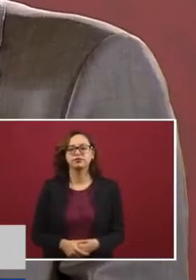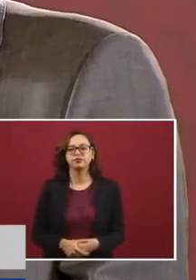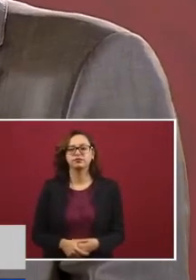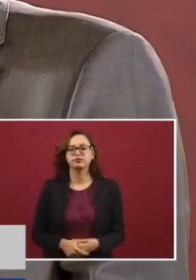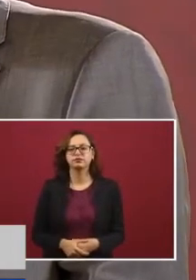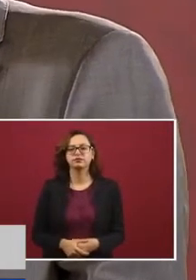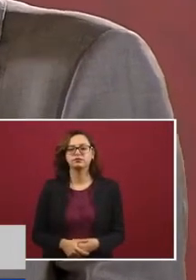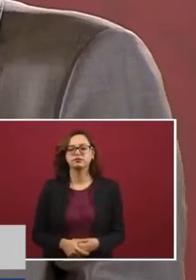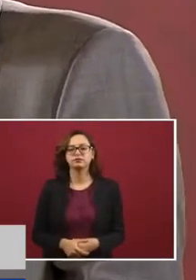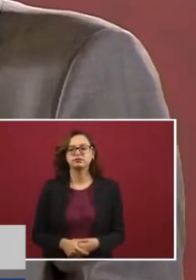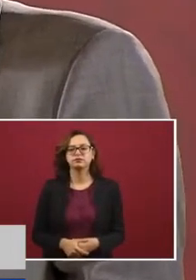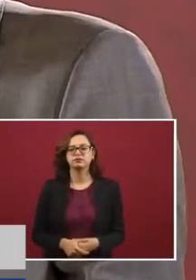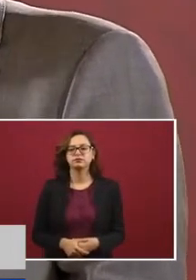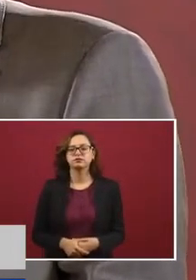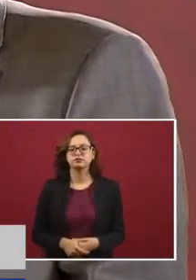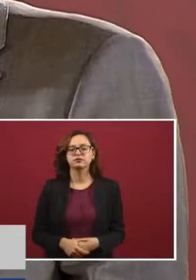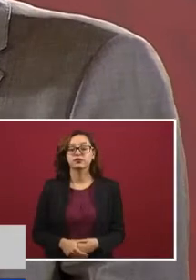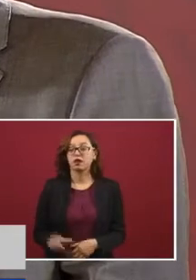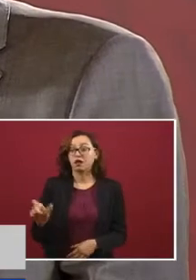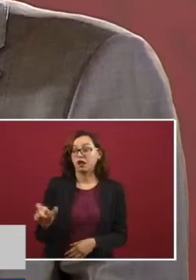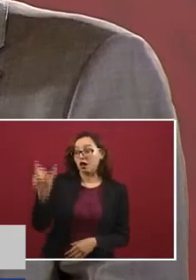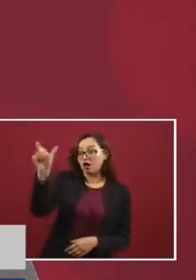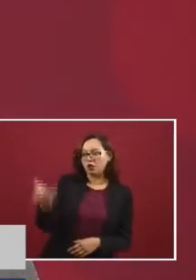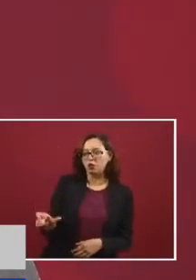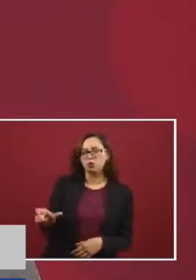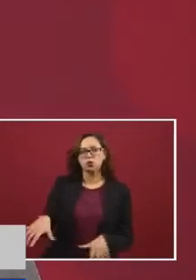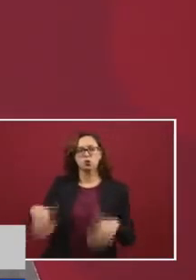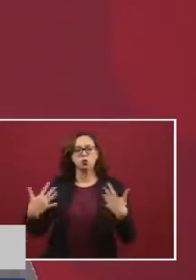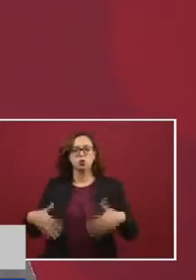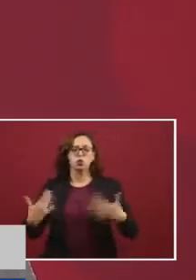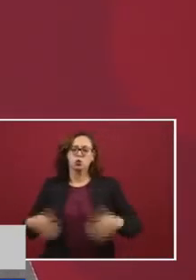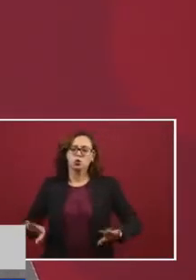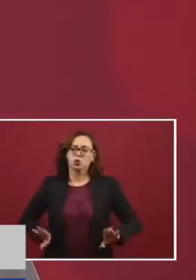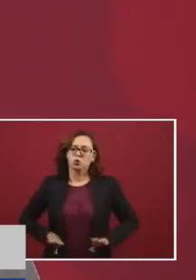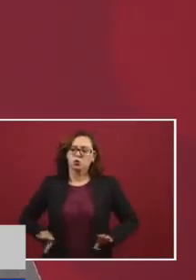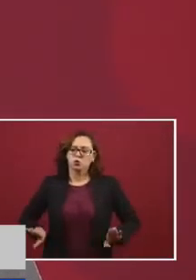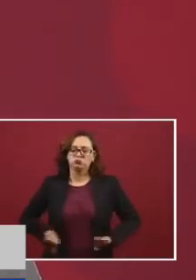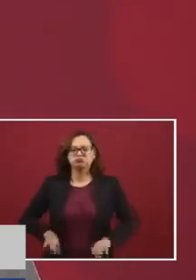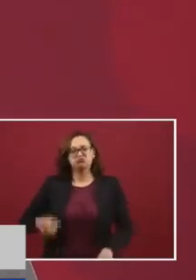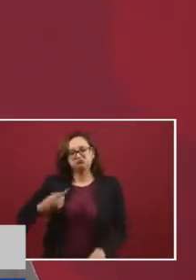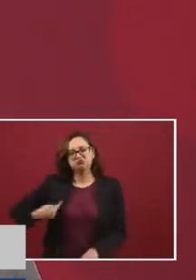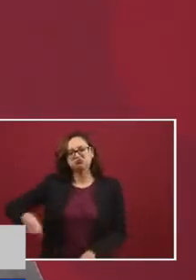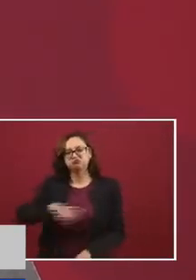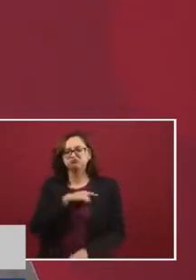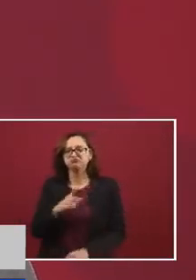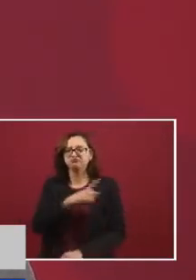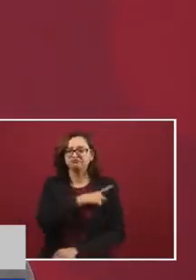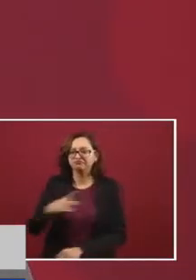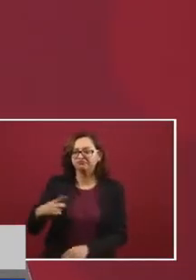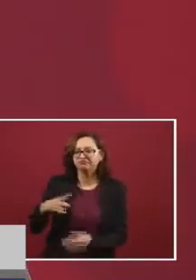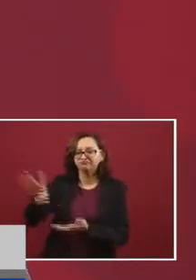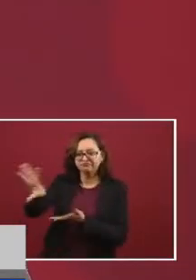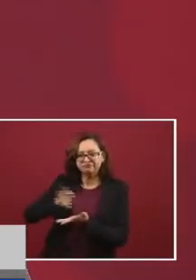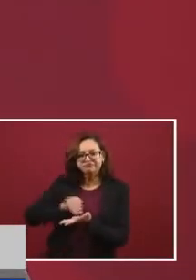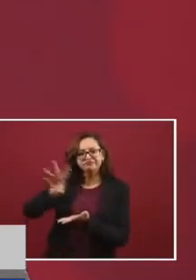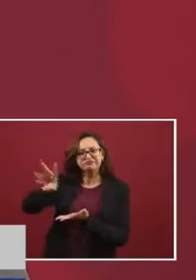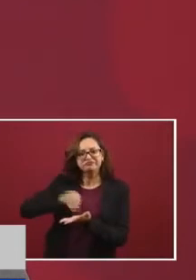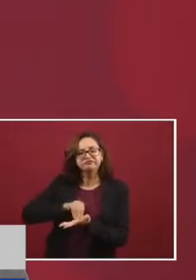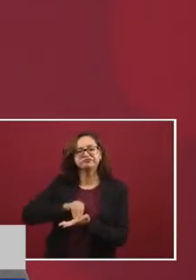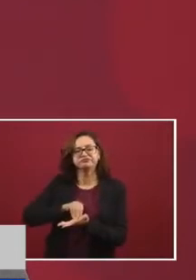El presidente no le desea el mal a nadie y lamenta la condena de Joaquín Guzmán, y los recursos decomisados le pertenecen a México.